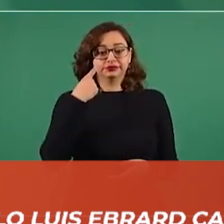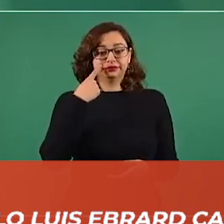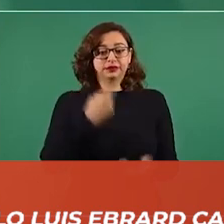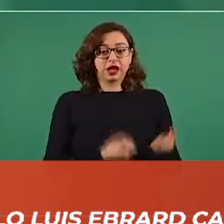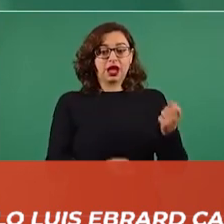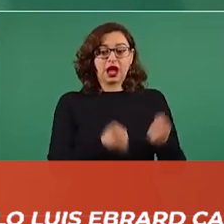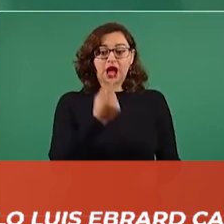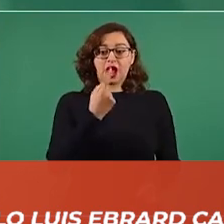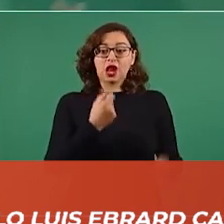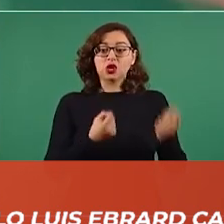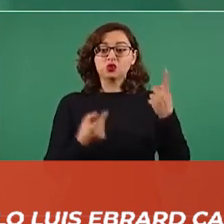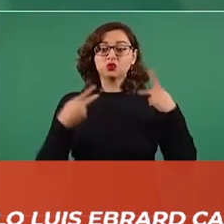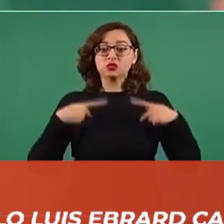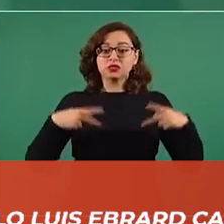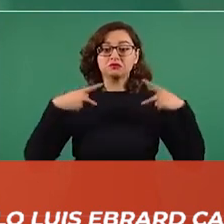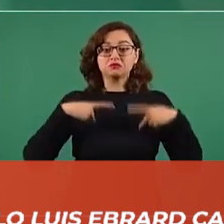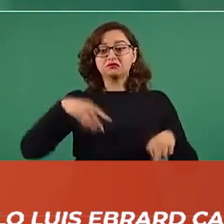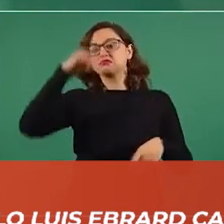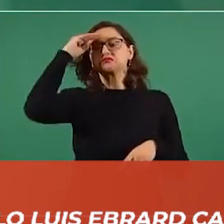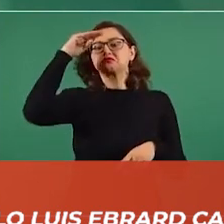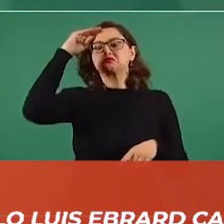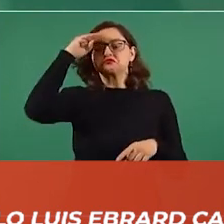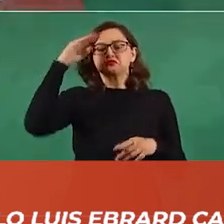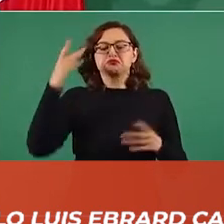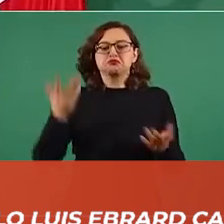de que robar es